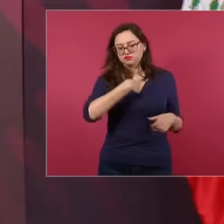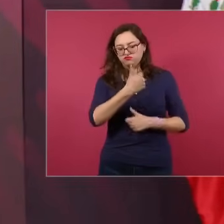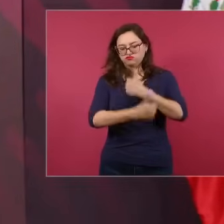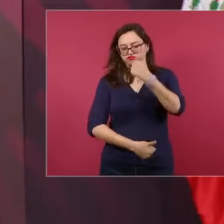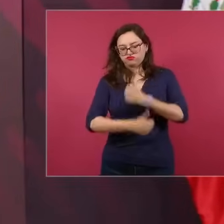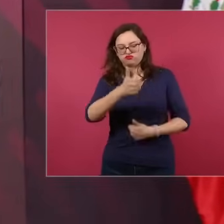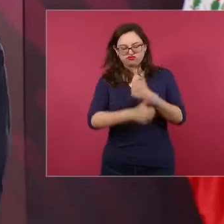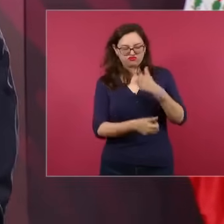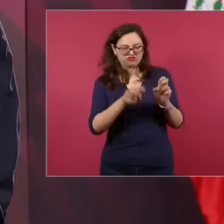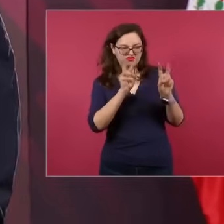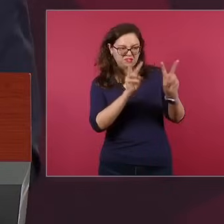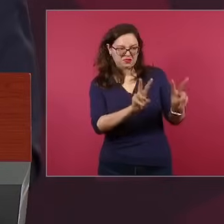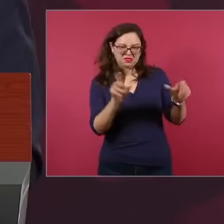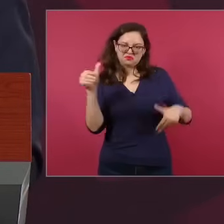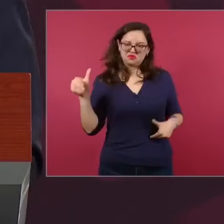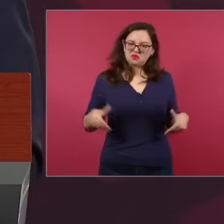conservadores,